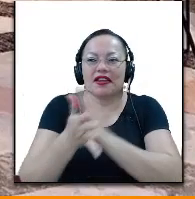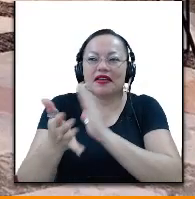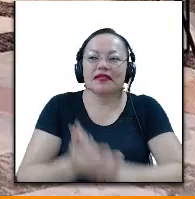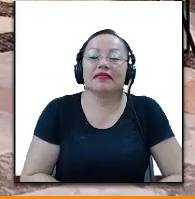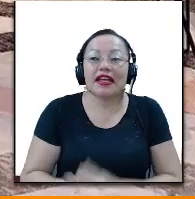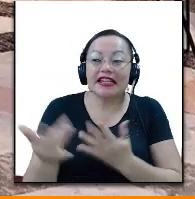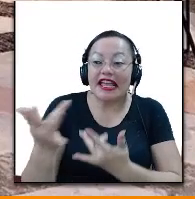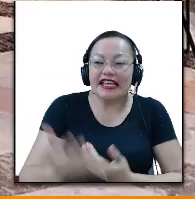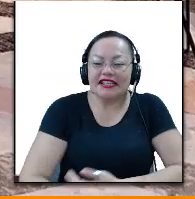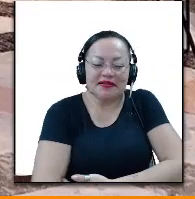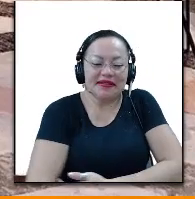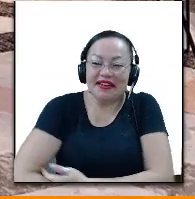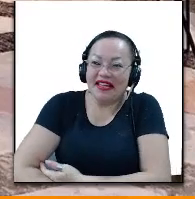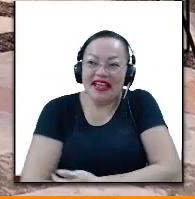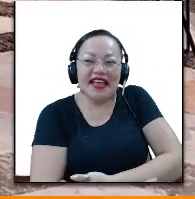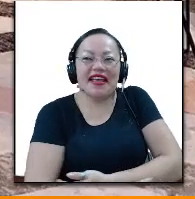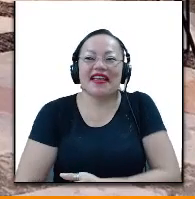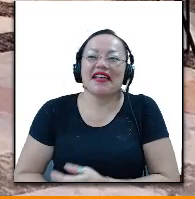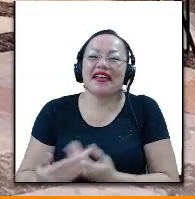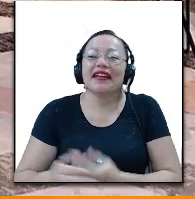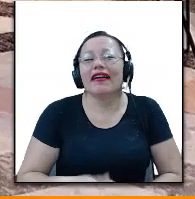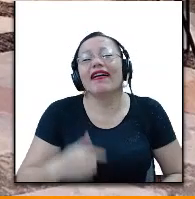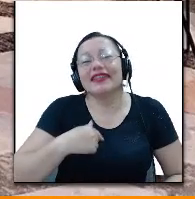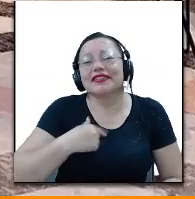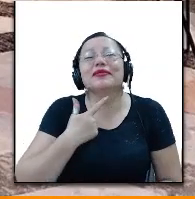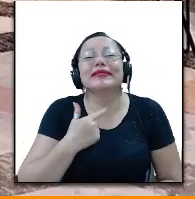bebé. Esperemos, pues yo la verdad espero que sea niña.